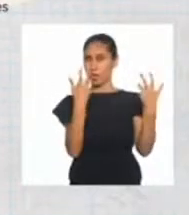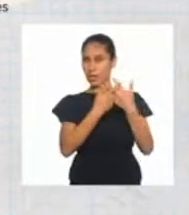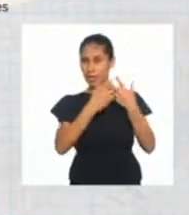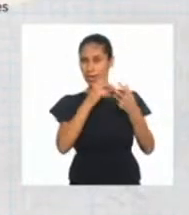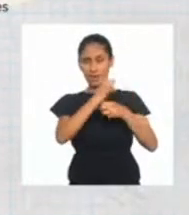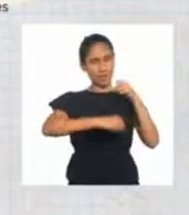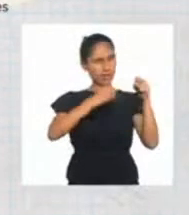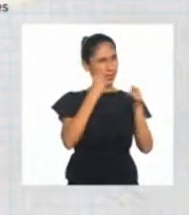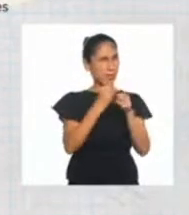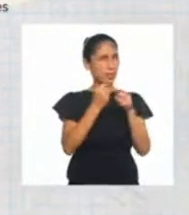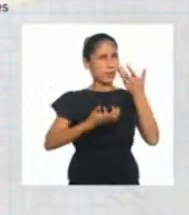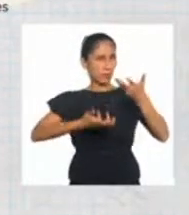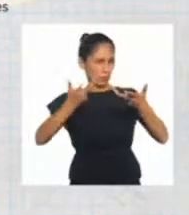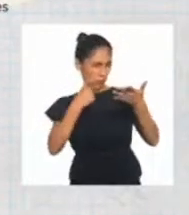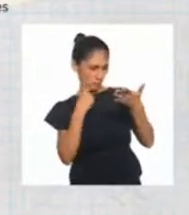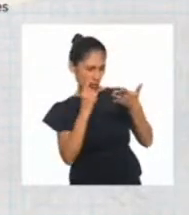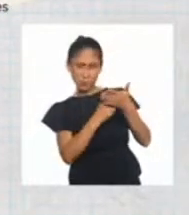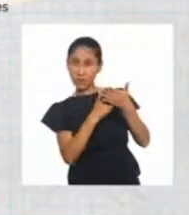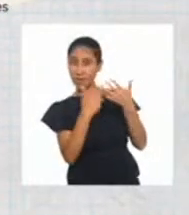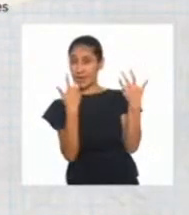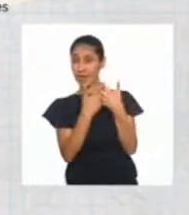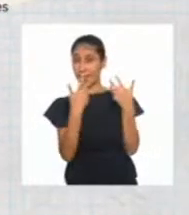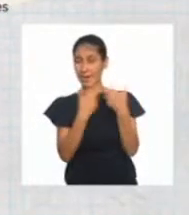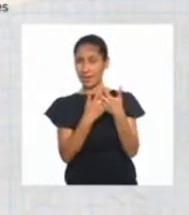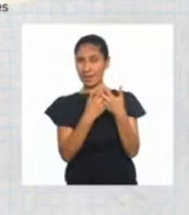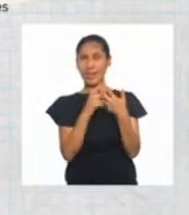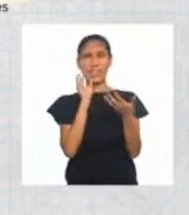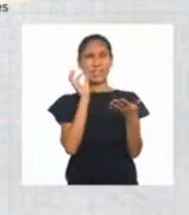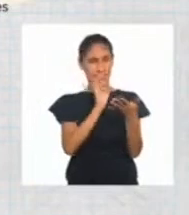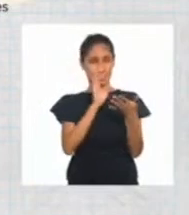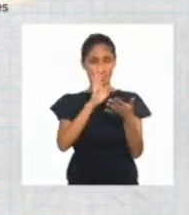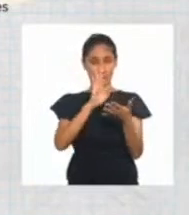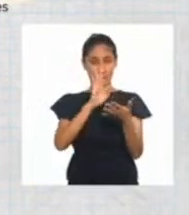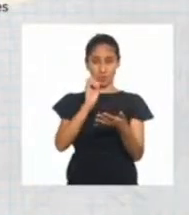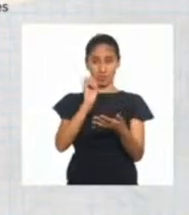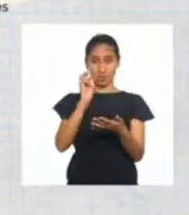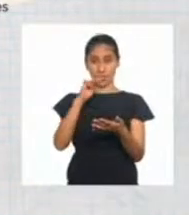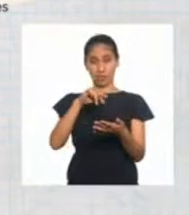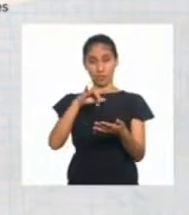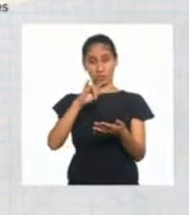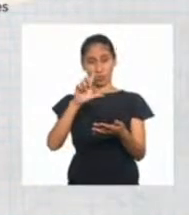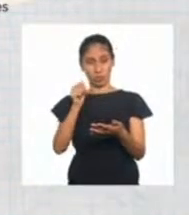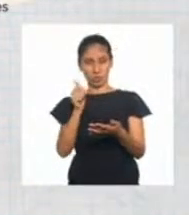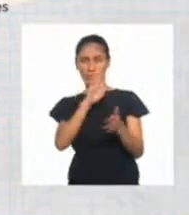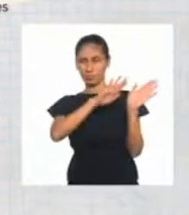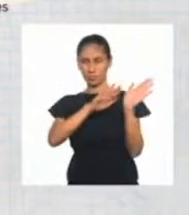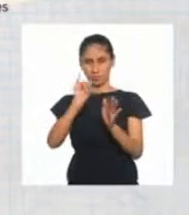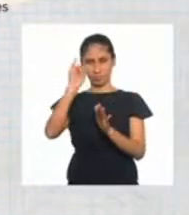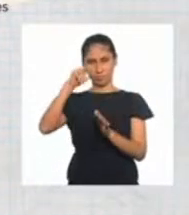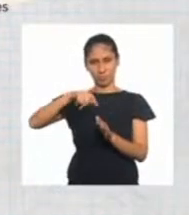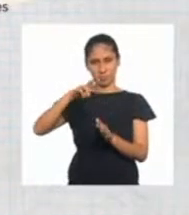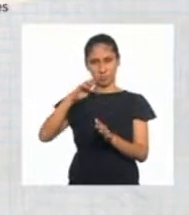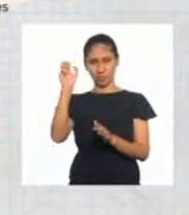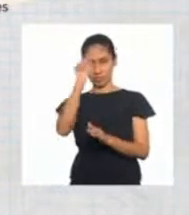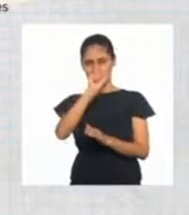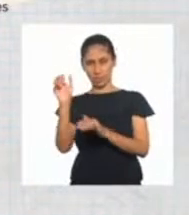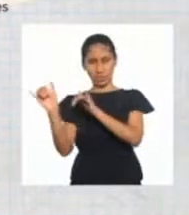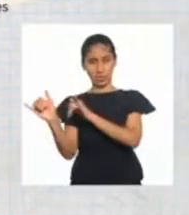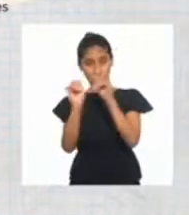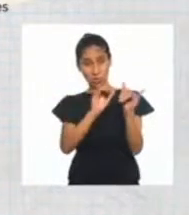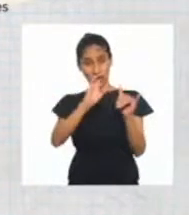años. Por lo tanto, se aplica directamente la fórmula. Interés es igual